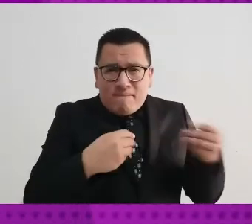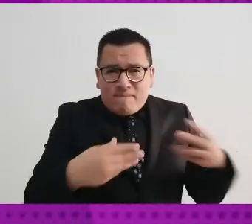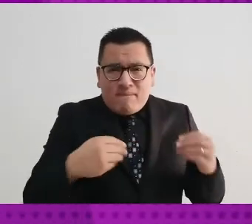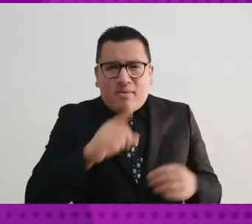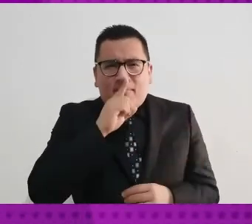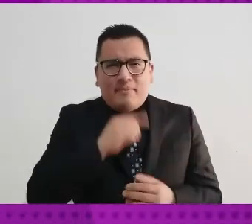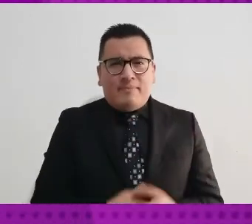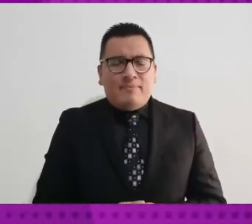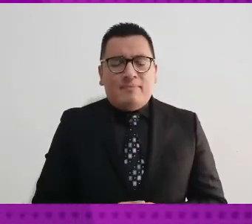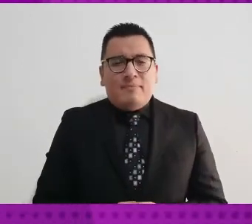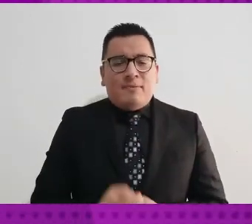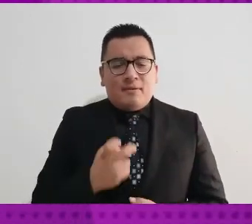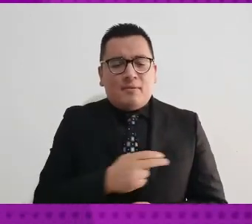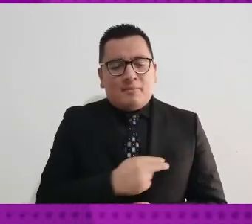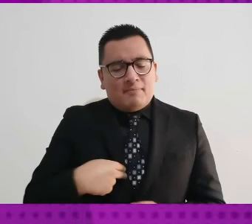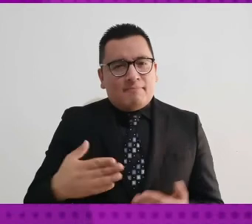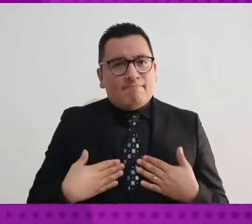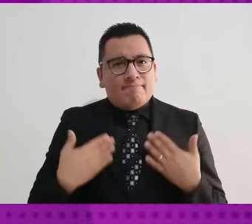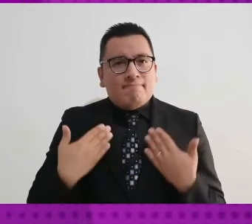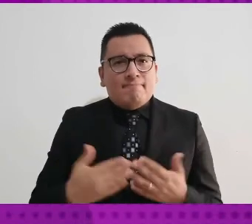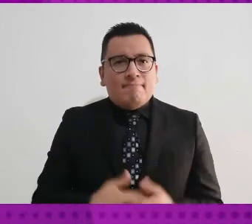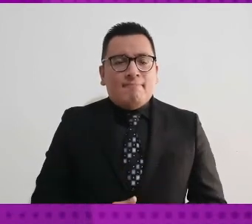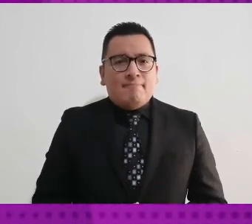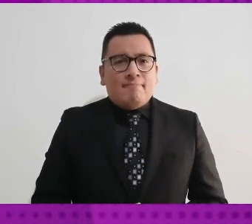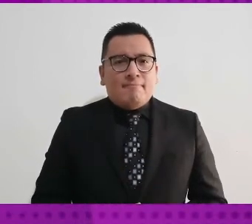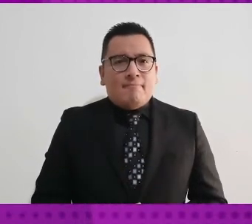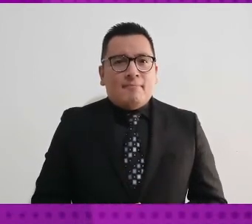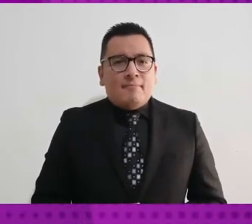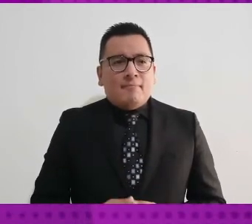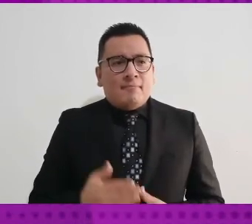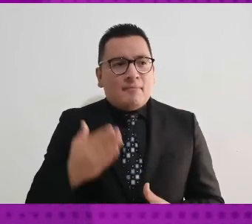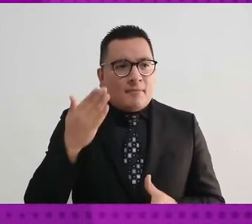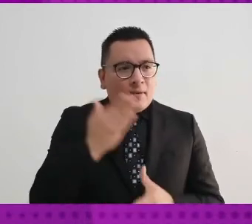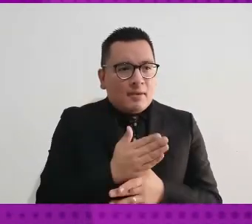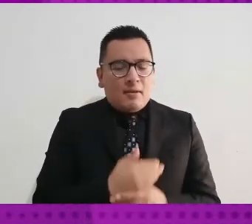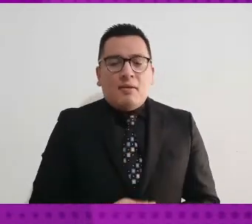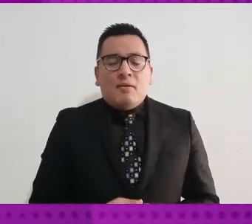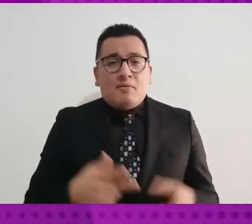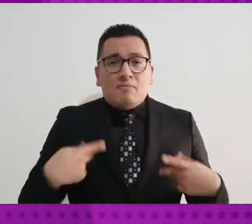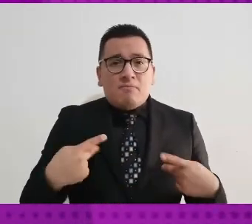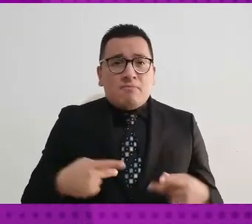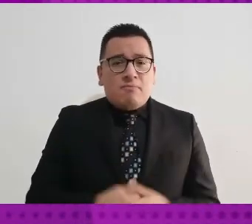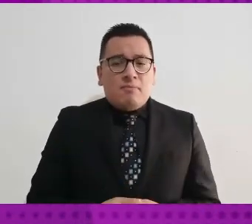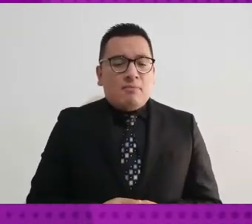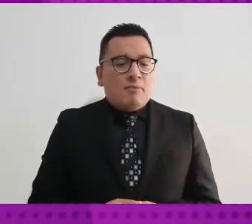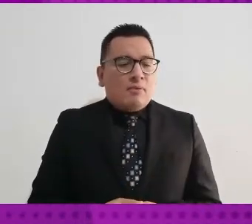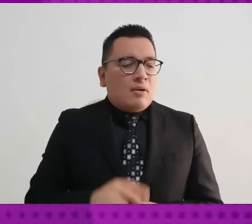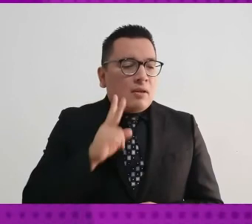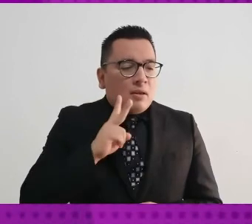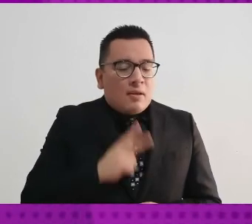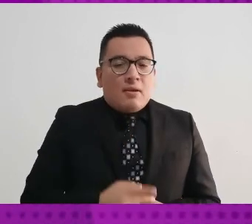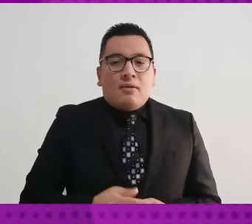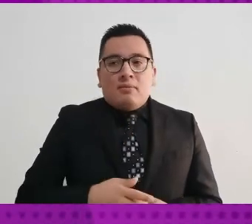Coahuila, así es que con toda seguridad pueden acudir como funcionarios, como funcionarias de casilla,